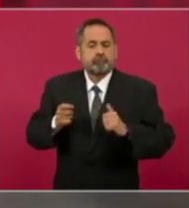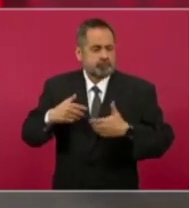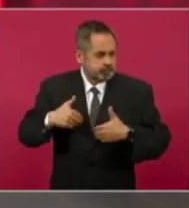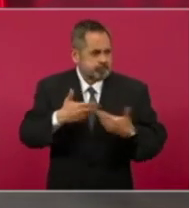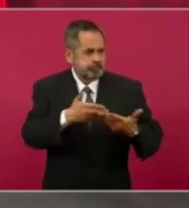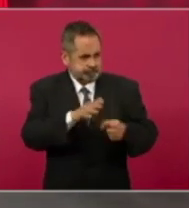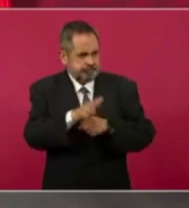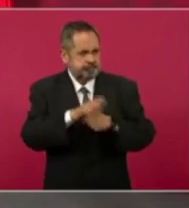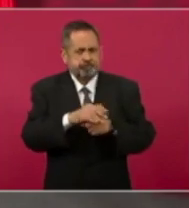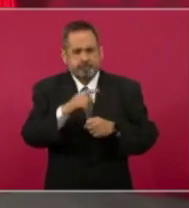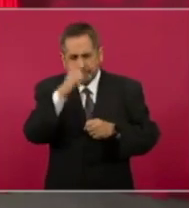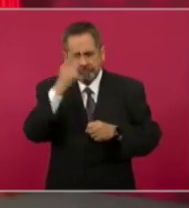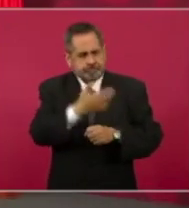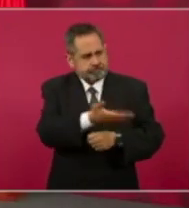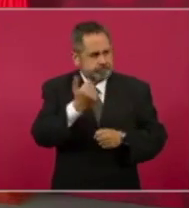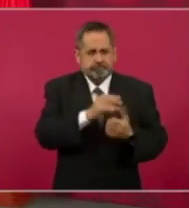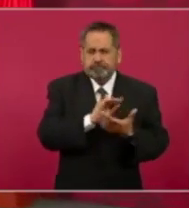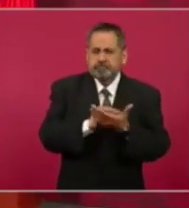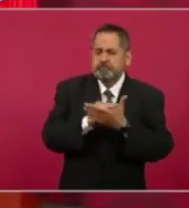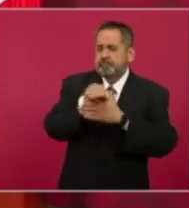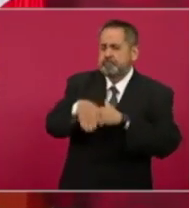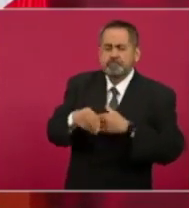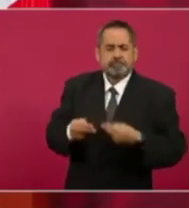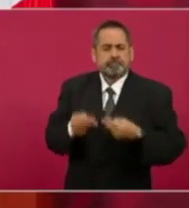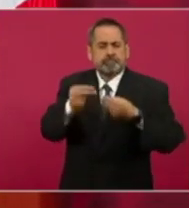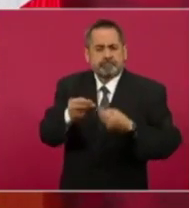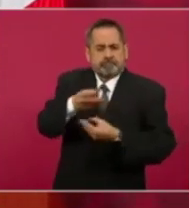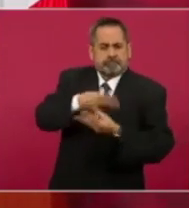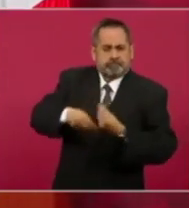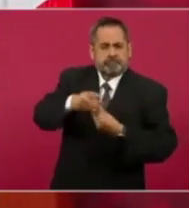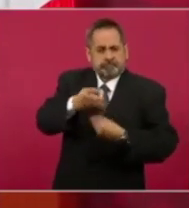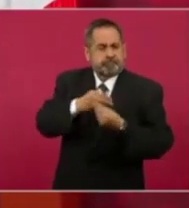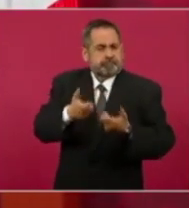facilidades para invertir, para